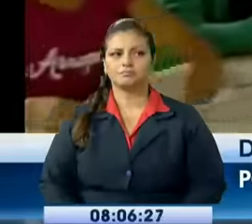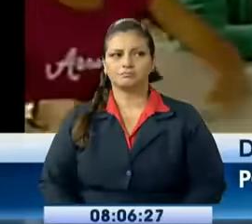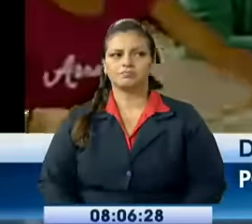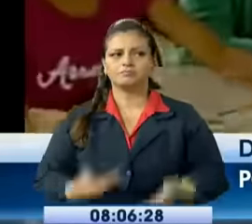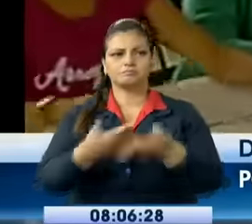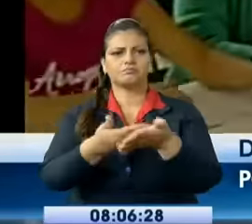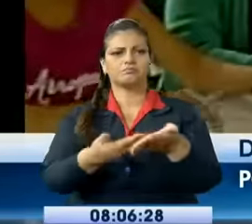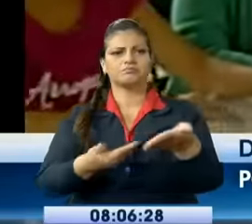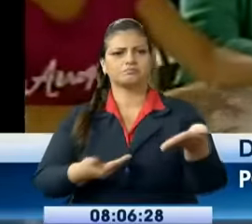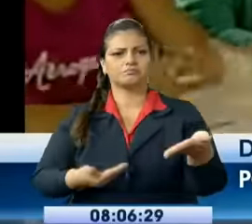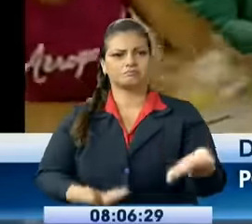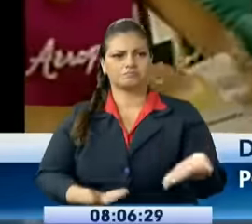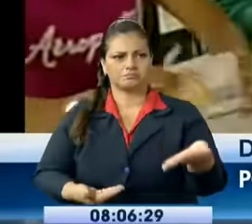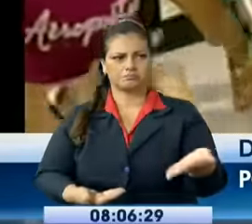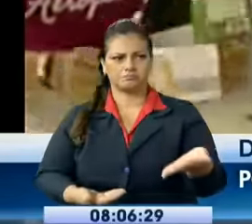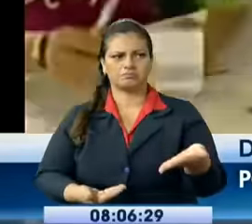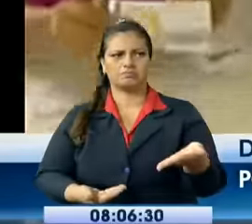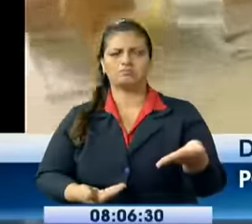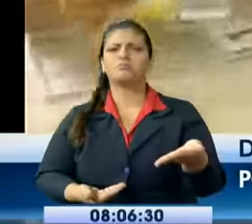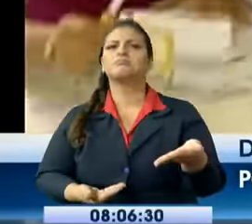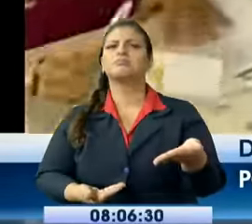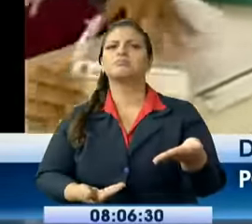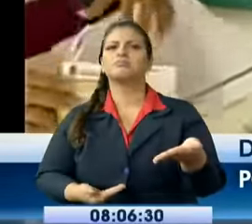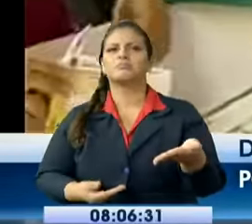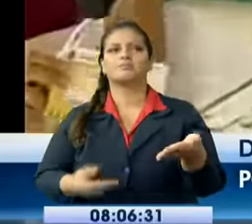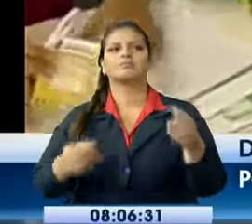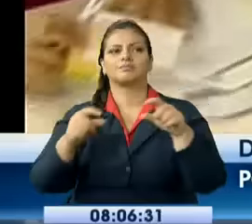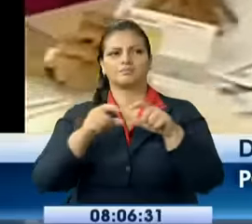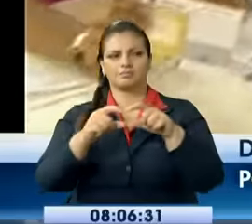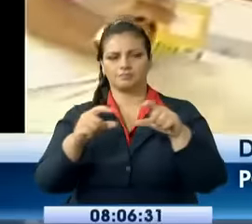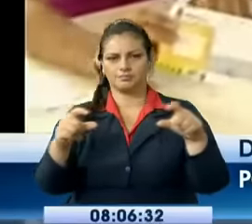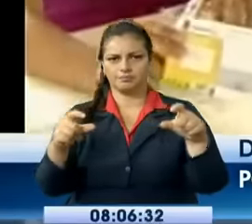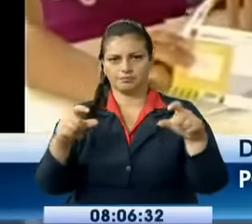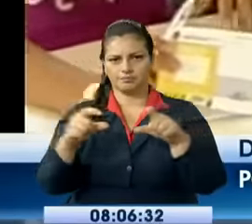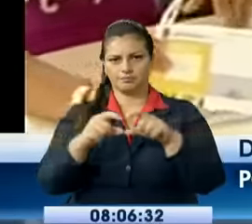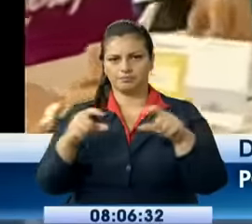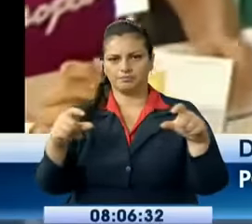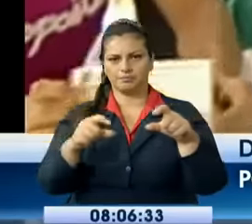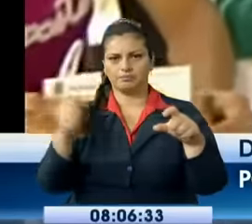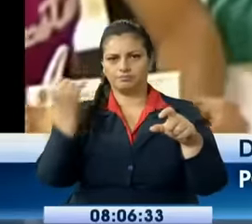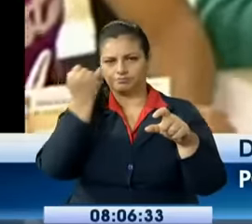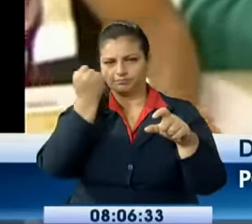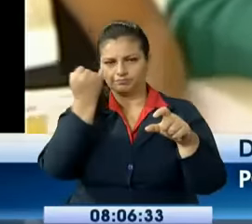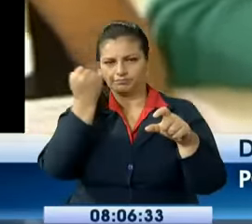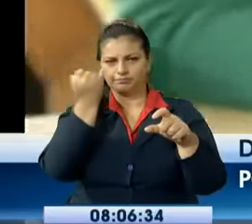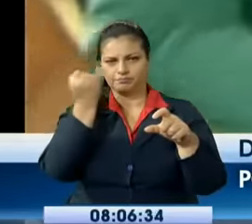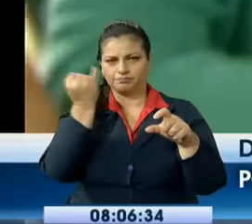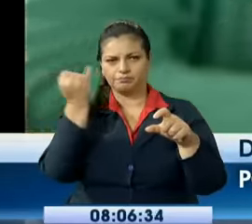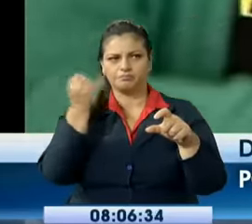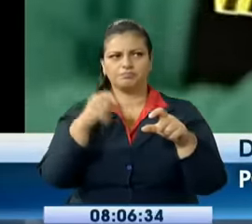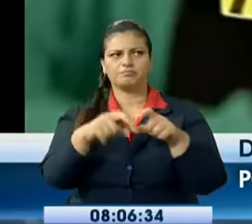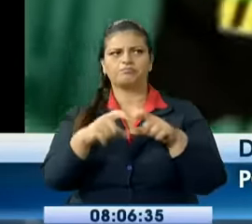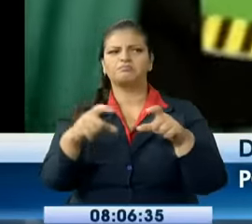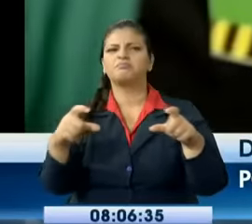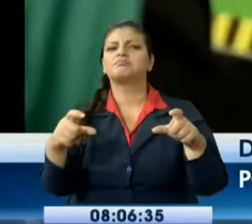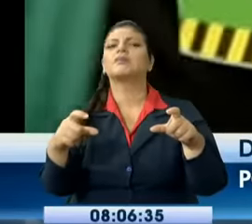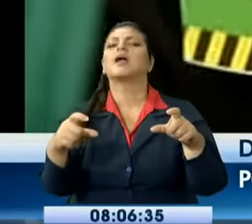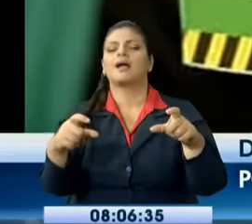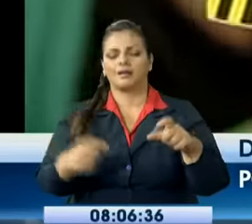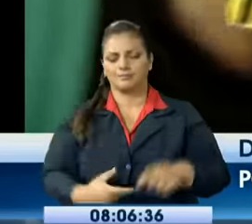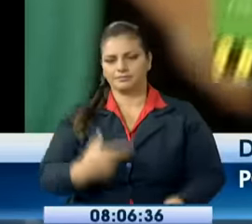documento al que ellos deben acceder, es este. El documento salvoconducto al que ellos deben acceder para